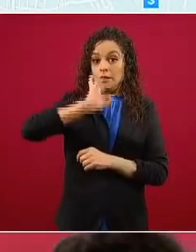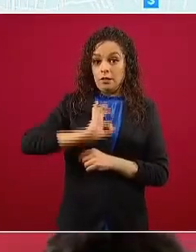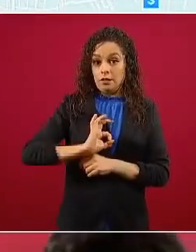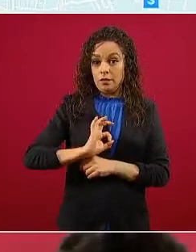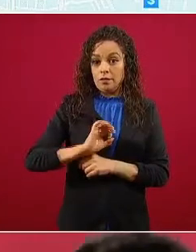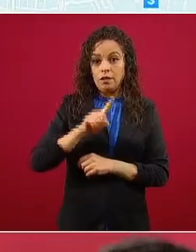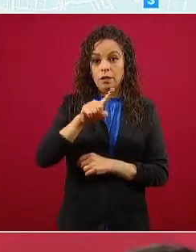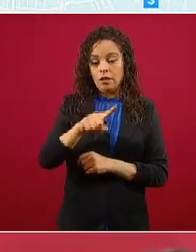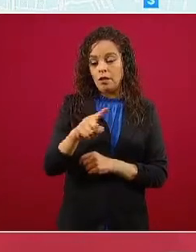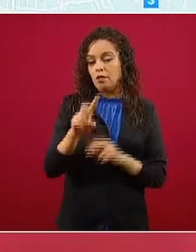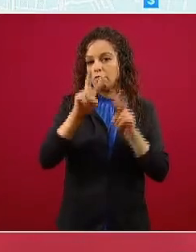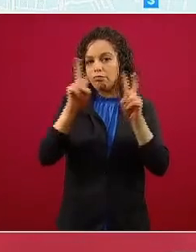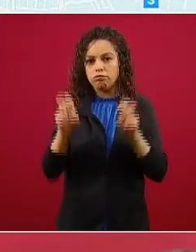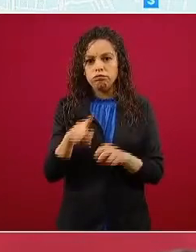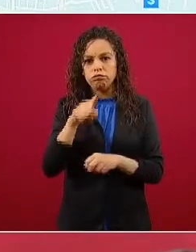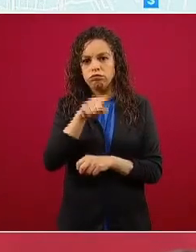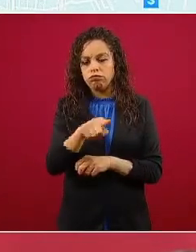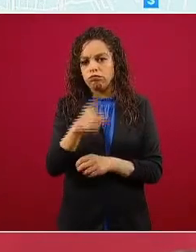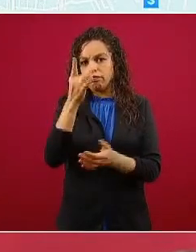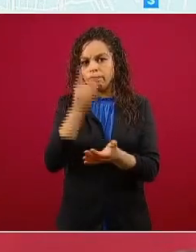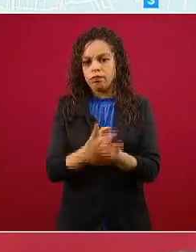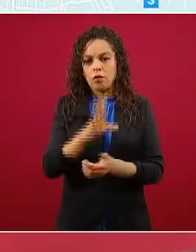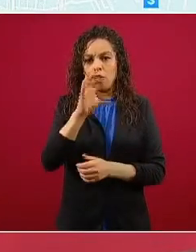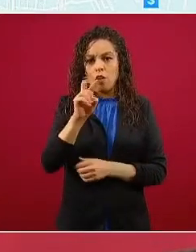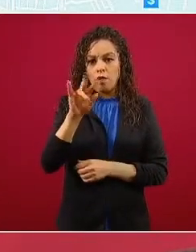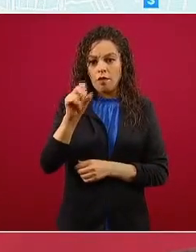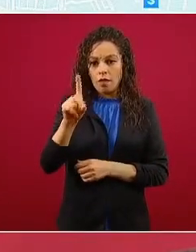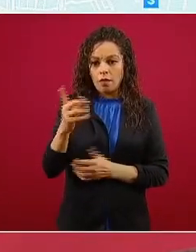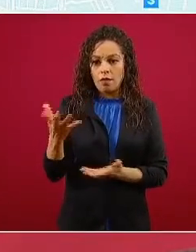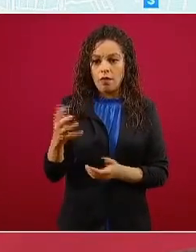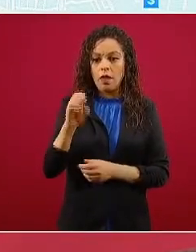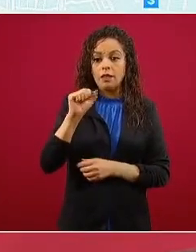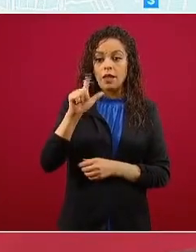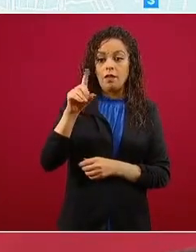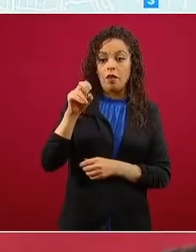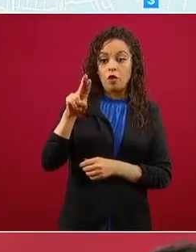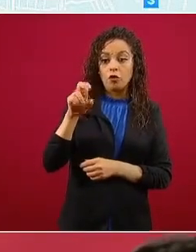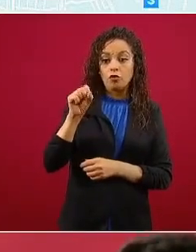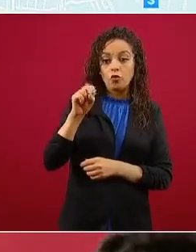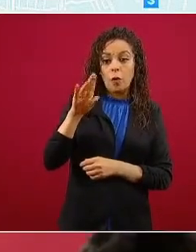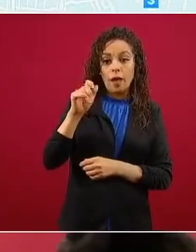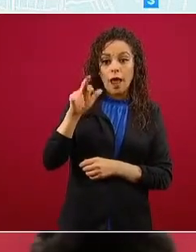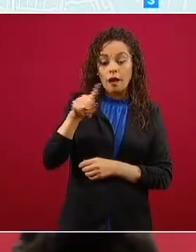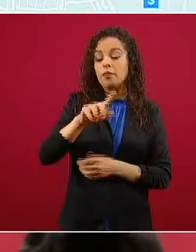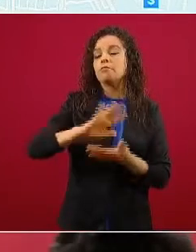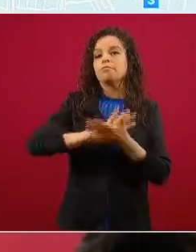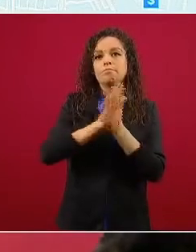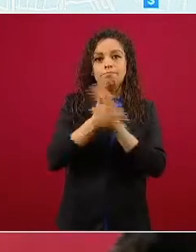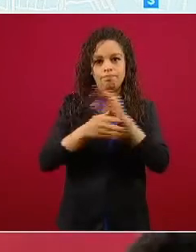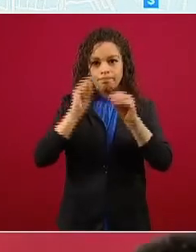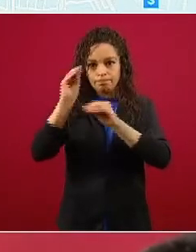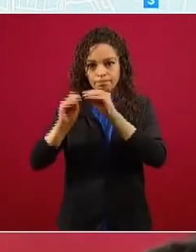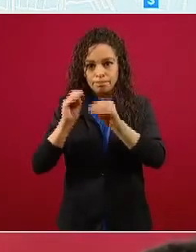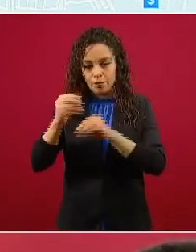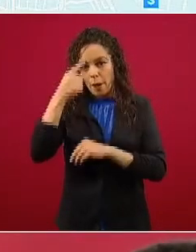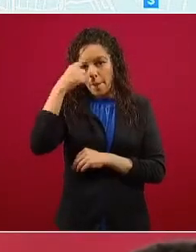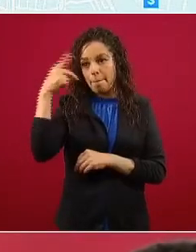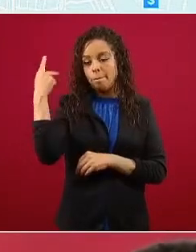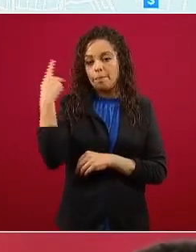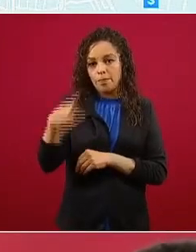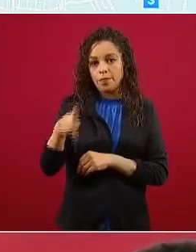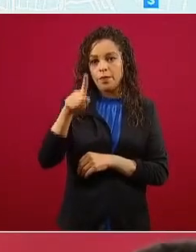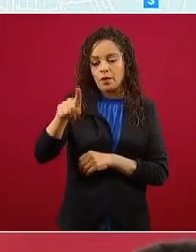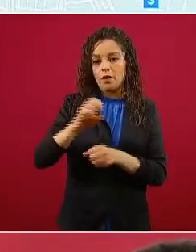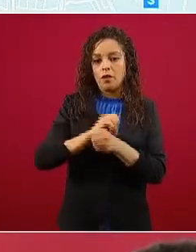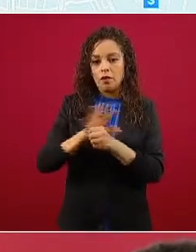Instituto Nacional de Ciencias Médicas y Nutrición Salvador Subirán se convirtió en un hospital COVID, 2 pisos del Instituto Nacional